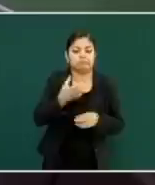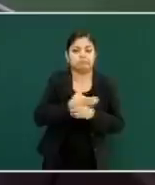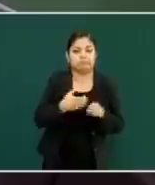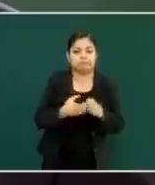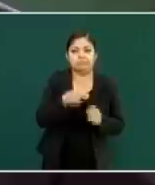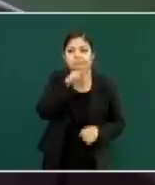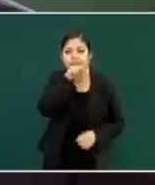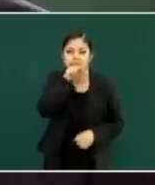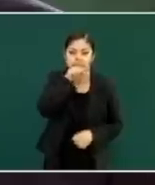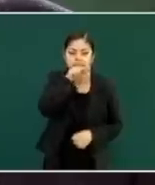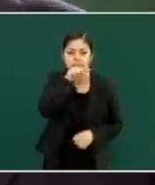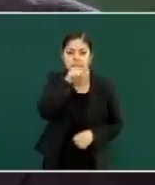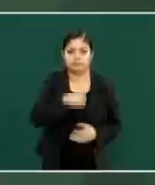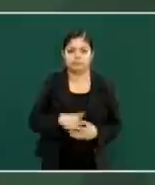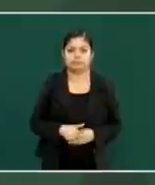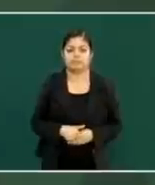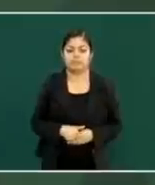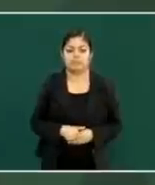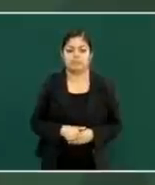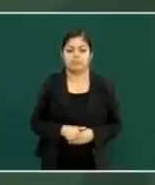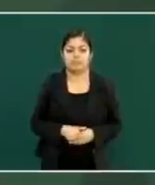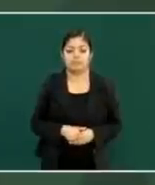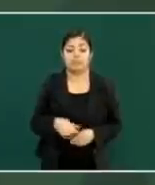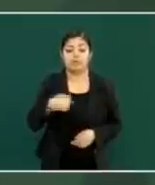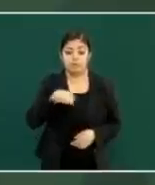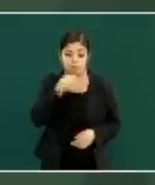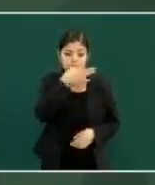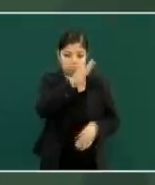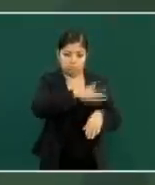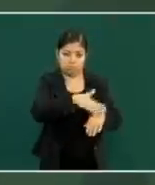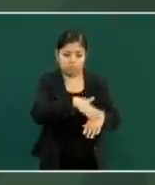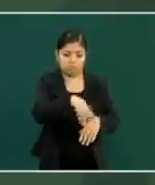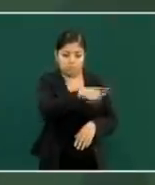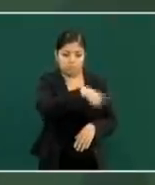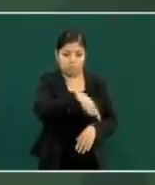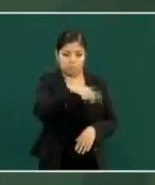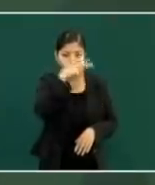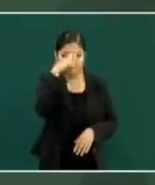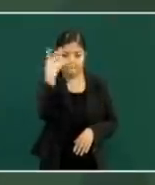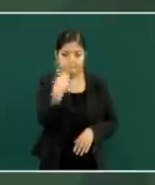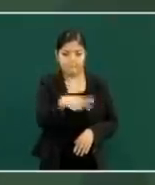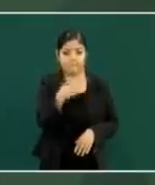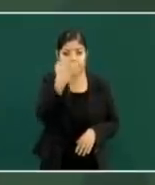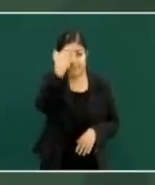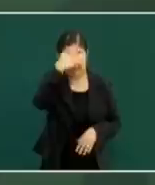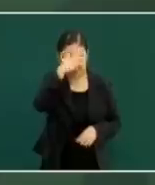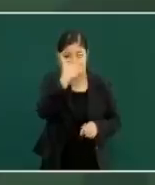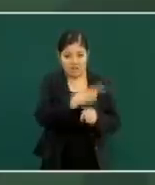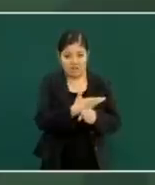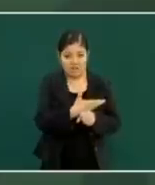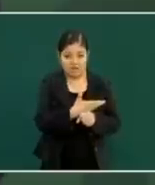yo les diría a los inversionistas mexicanos y extranjeros